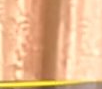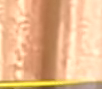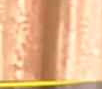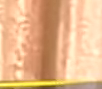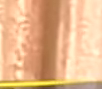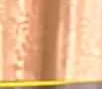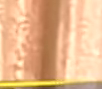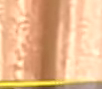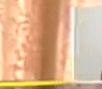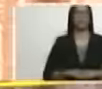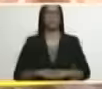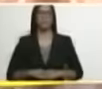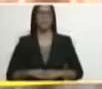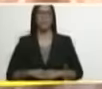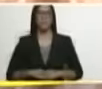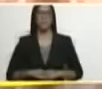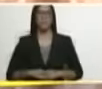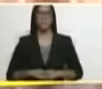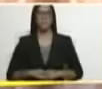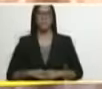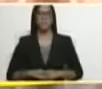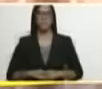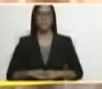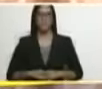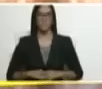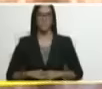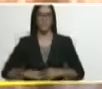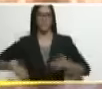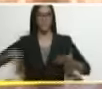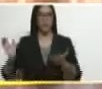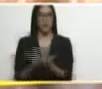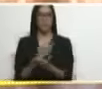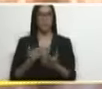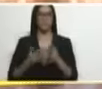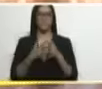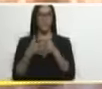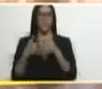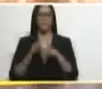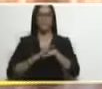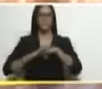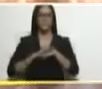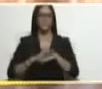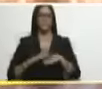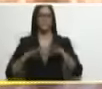Se lo arrancamos al Imperio Español, del río Esequibo